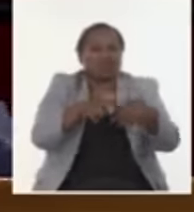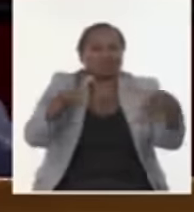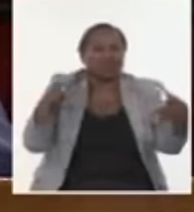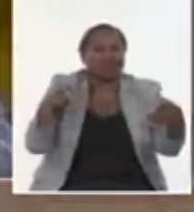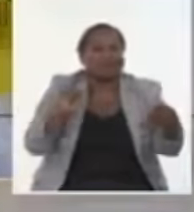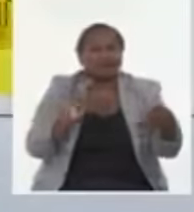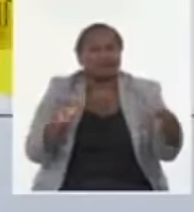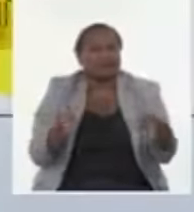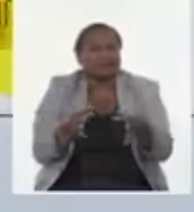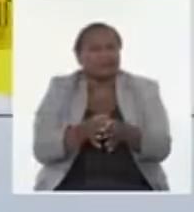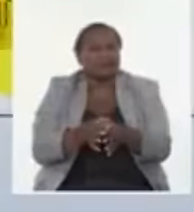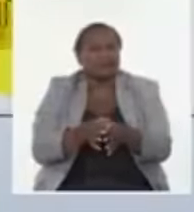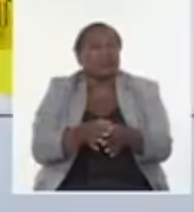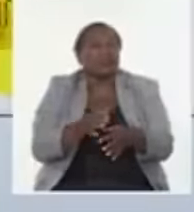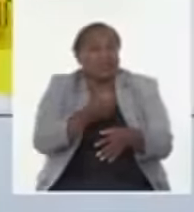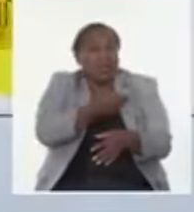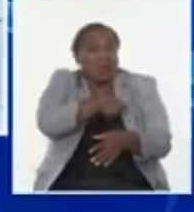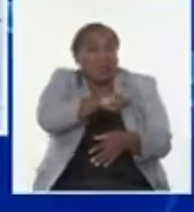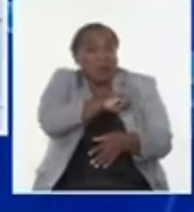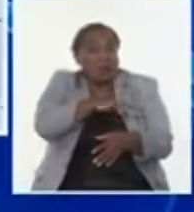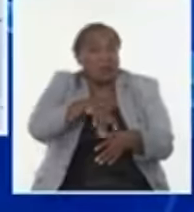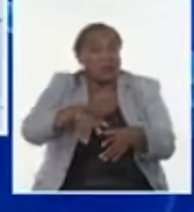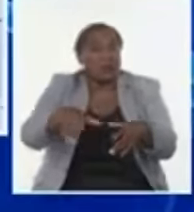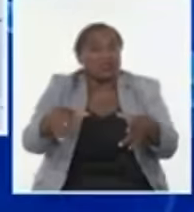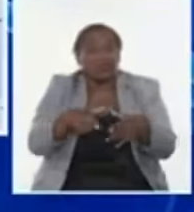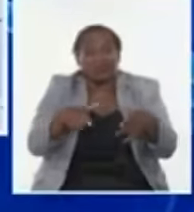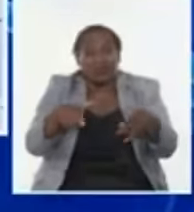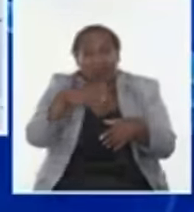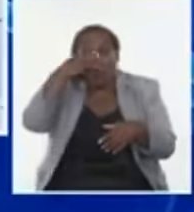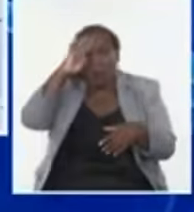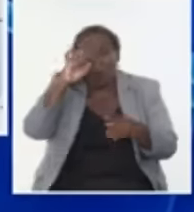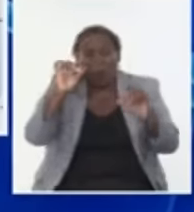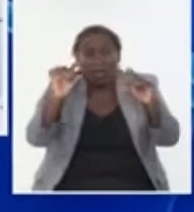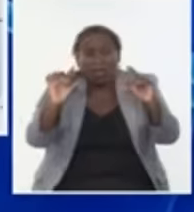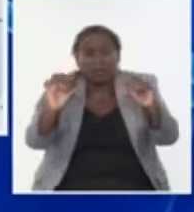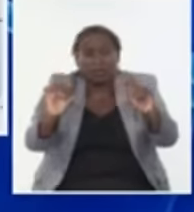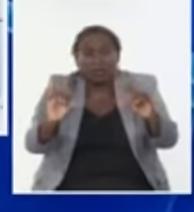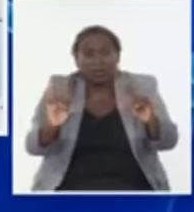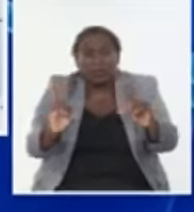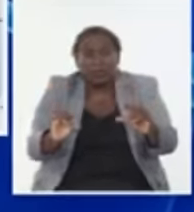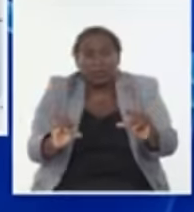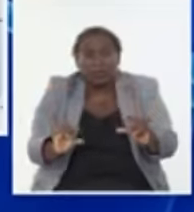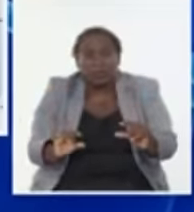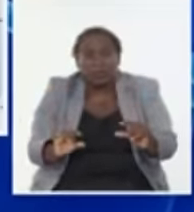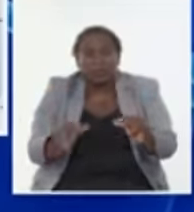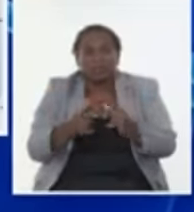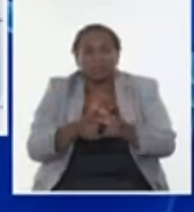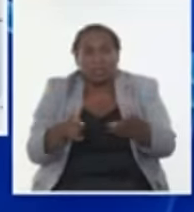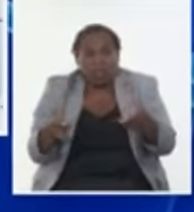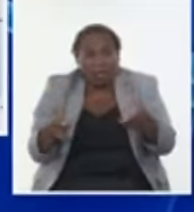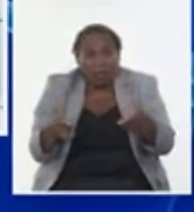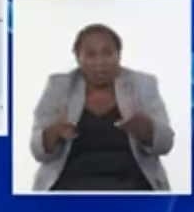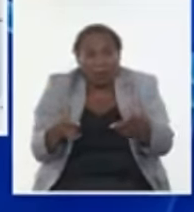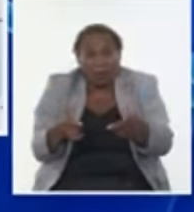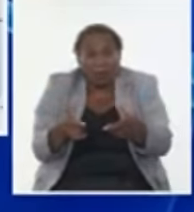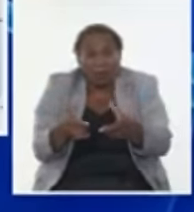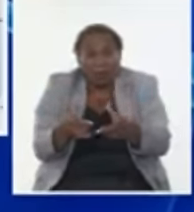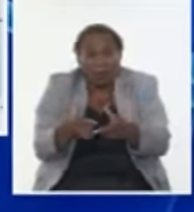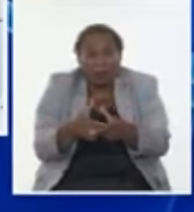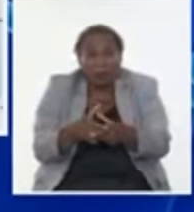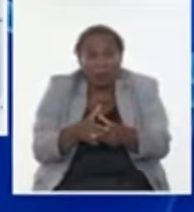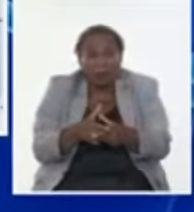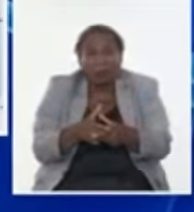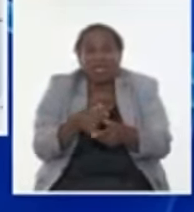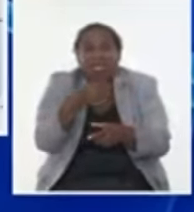La población cubana continúa la tendencia al decrecimiento. Se envejecerá y